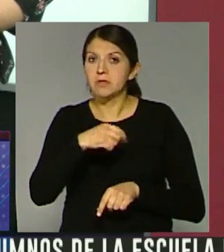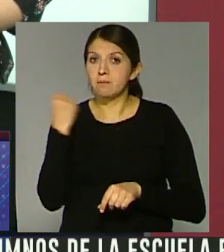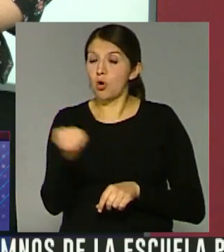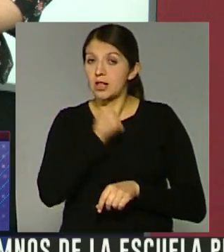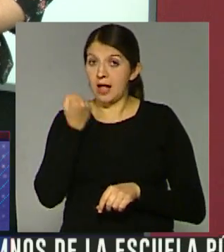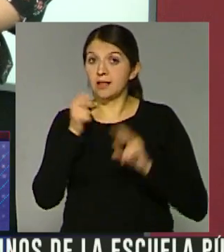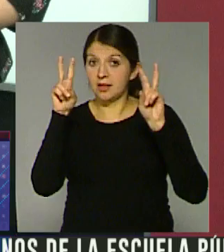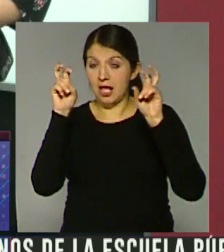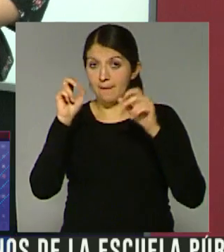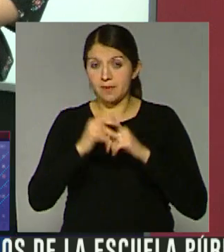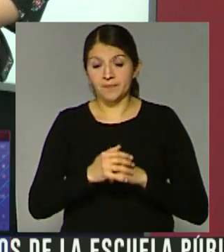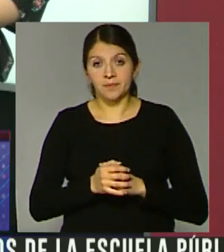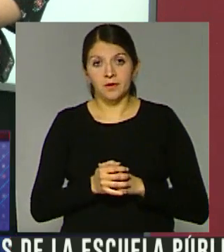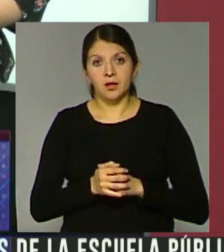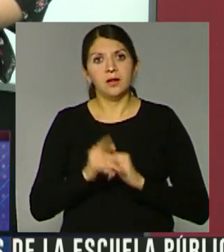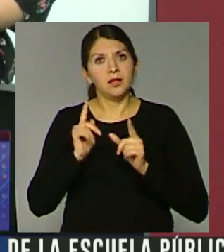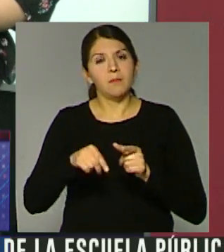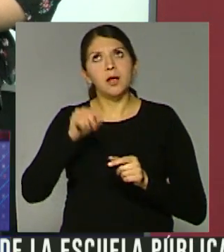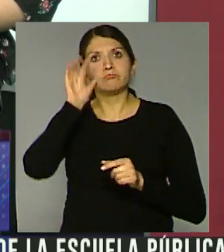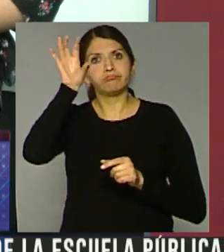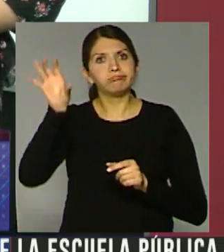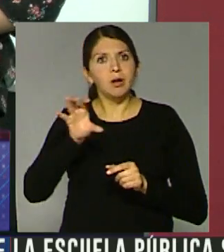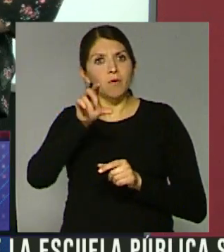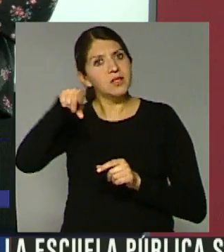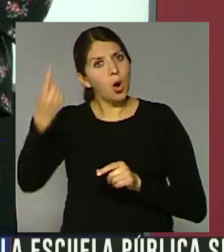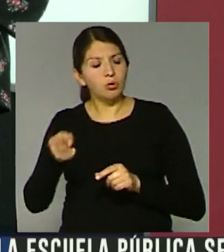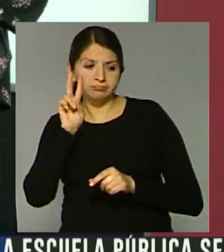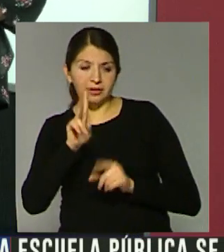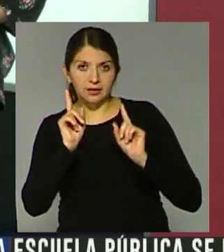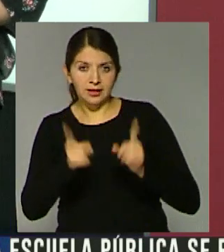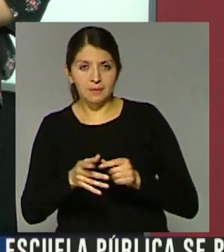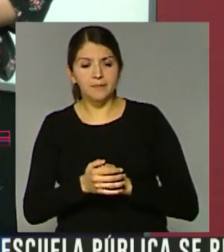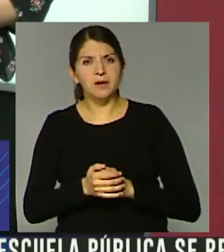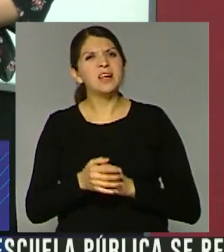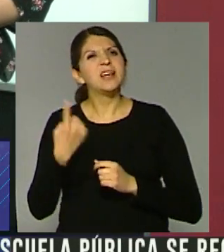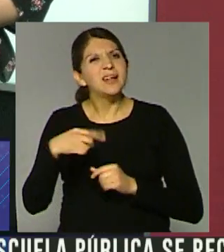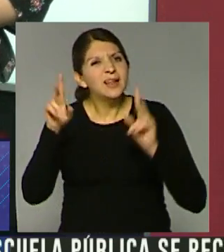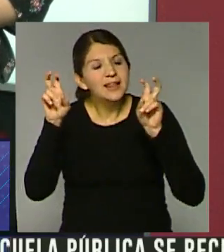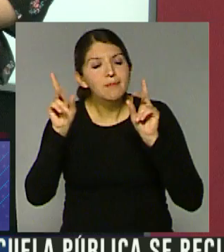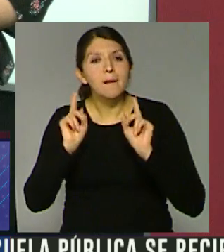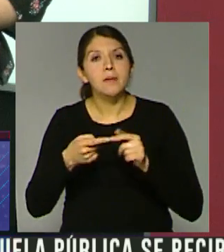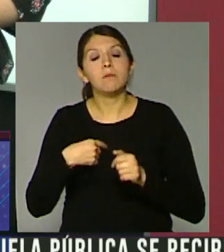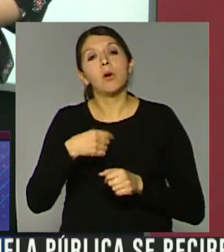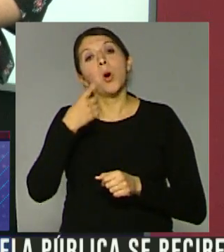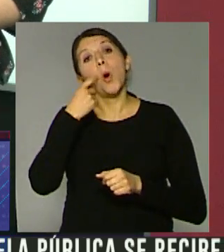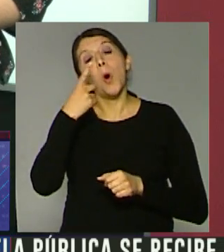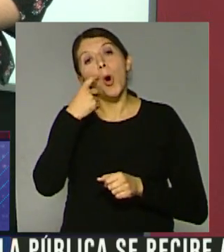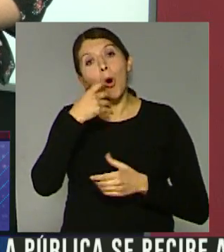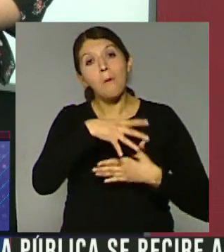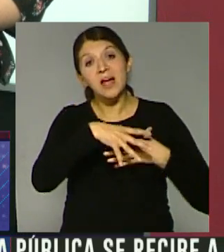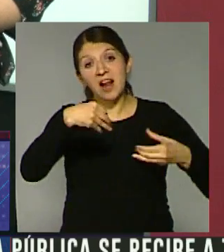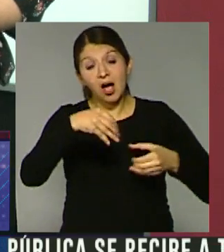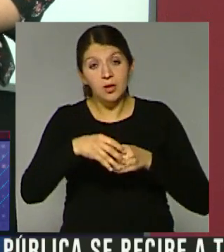en la provincia, pero también lo seguían en distintos puntos del país. Hablamos del caso de Genaro Fortunato, de su muerte. Finalmente